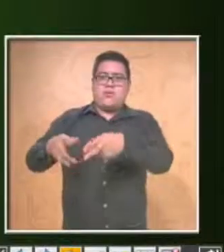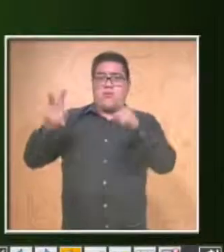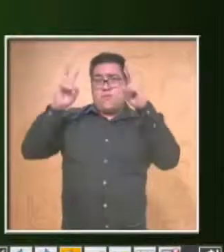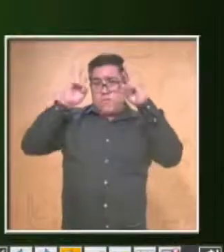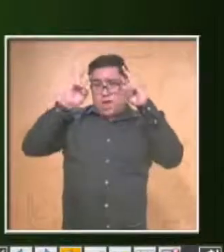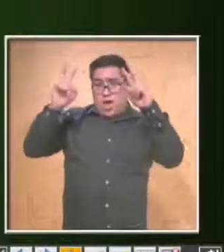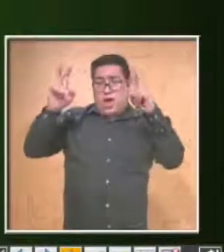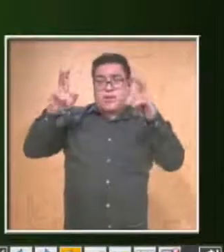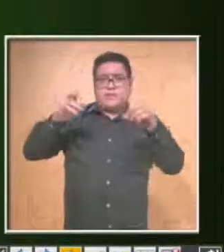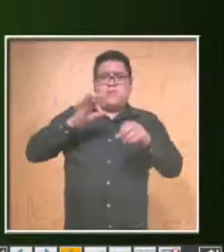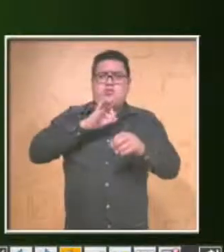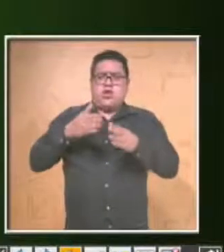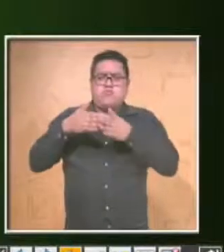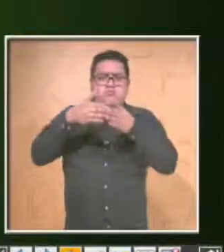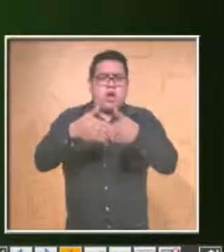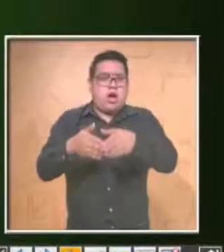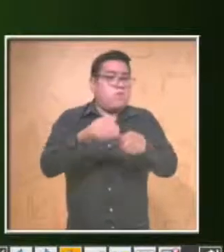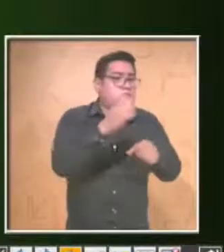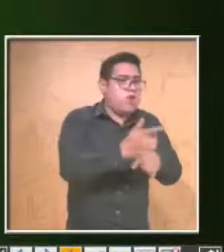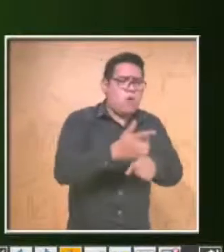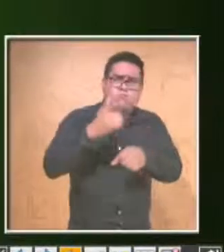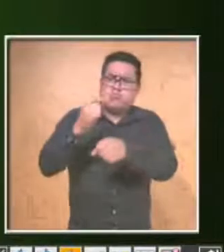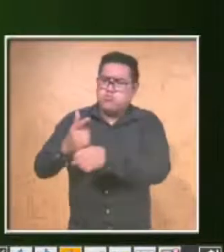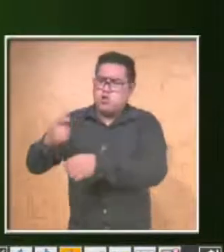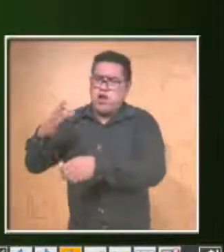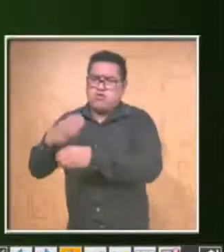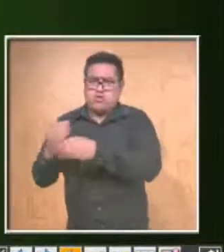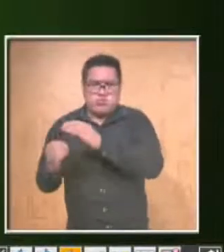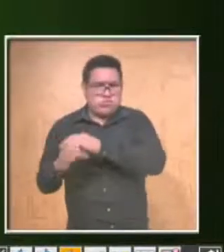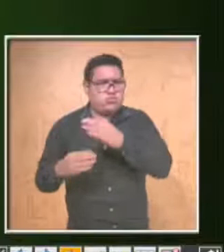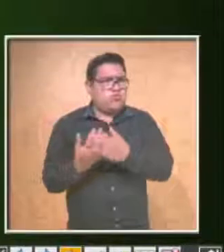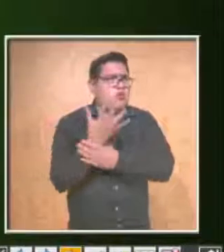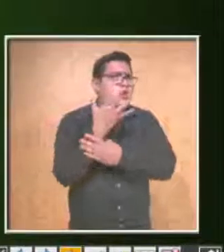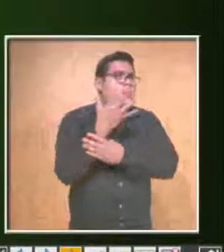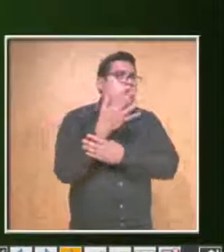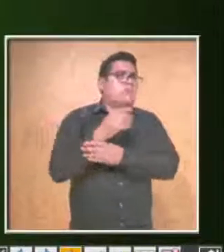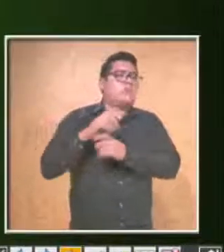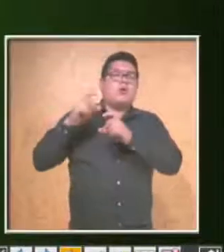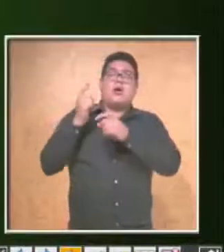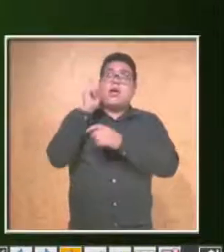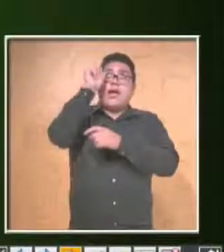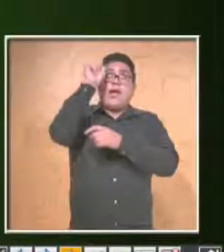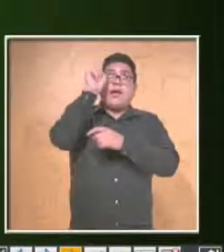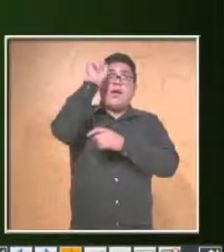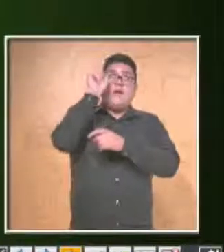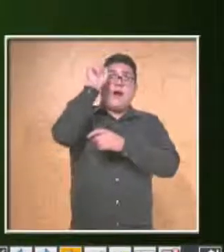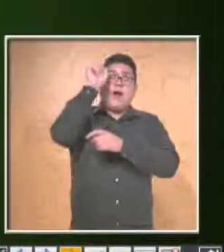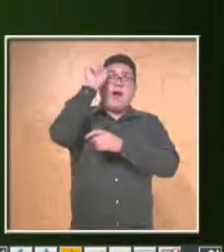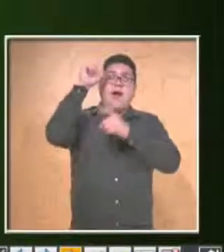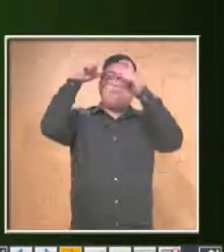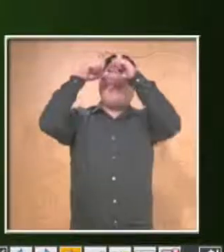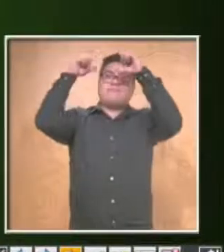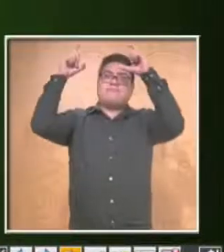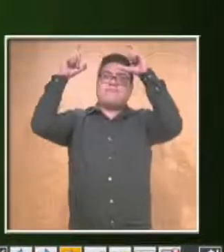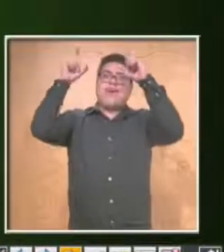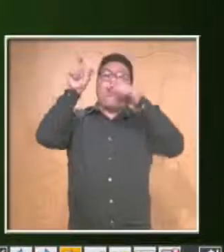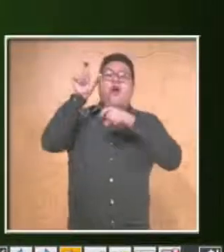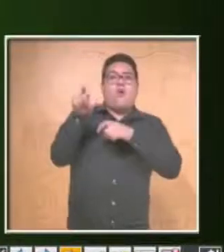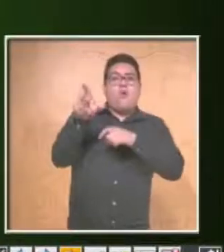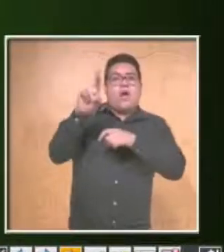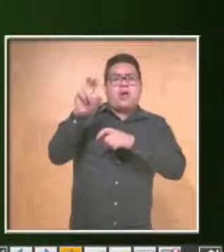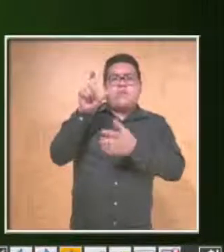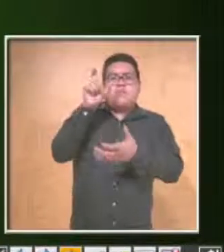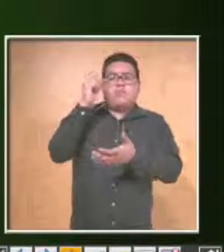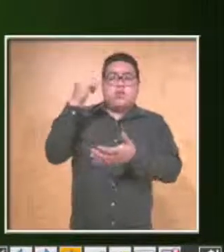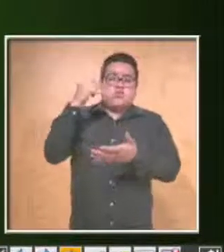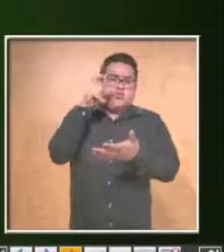grandes descubrimientos. Vuelve a aparecer en pantalla el código QR. Te recuerdo que ese código